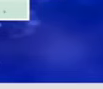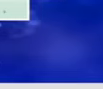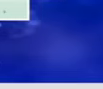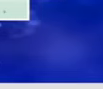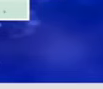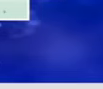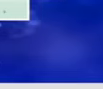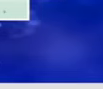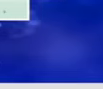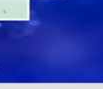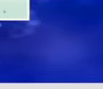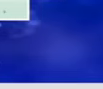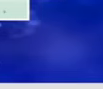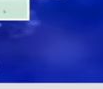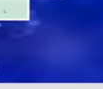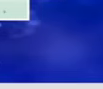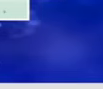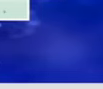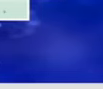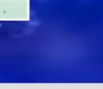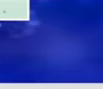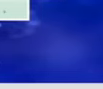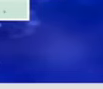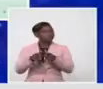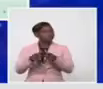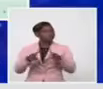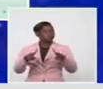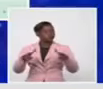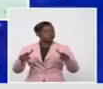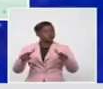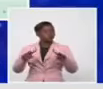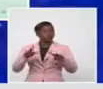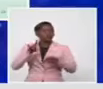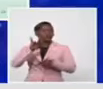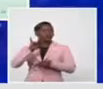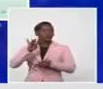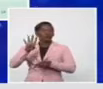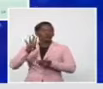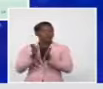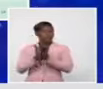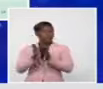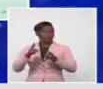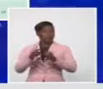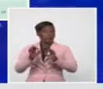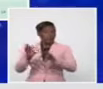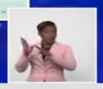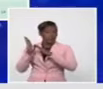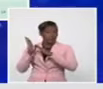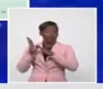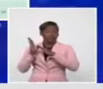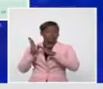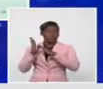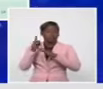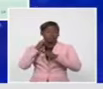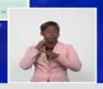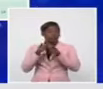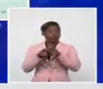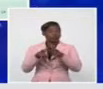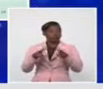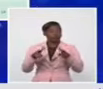Matanza, cifra elevada, 94 casos autóctonos. Podemos hablar de 4 menos que el día anterior, pero de todas